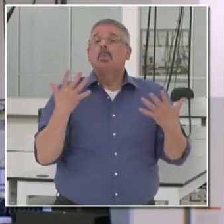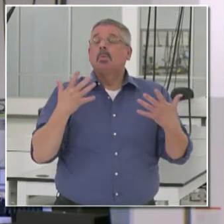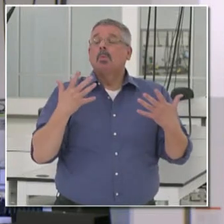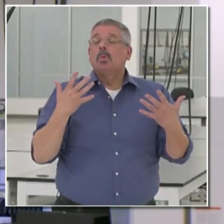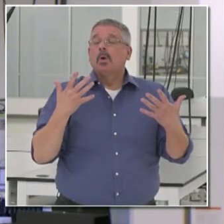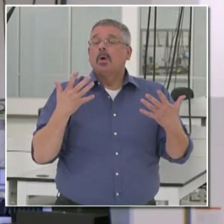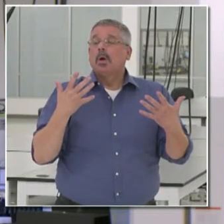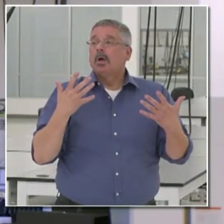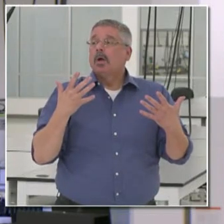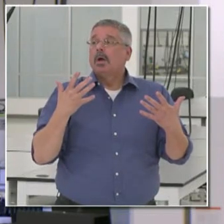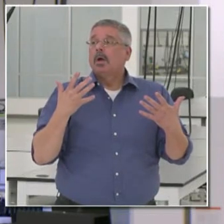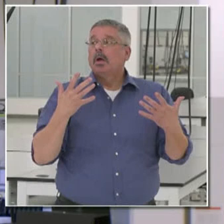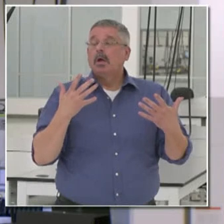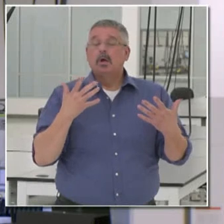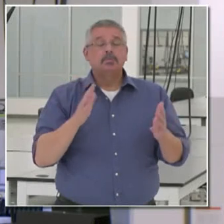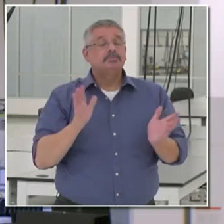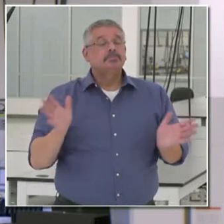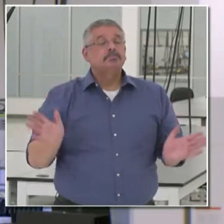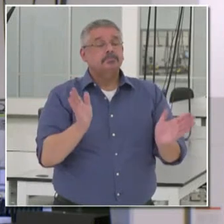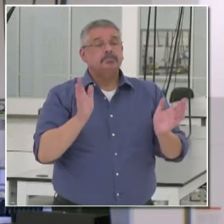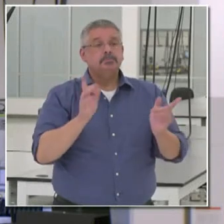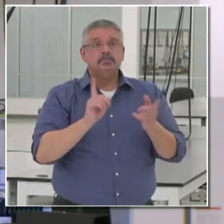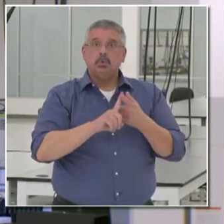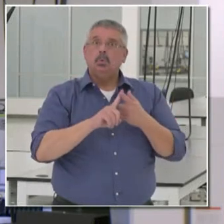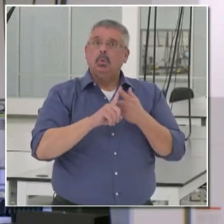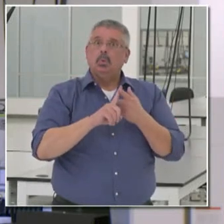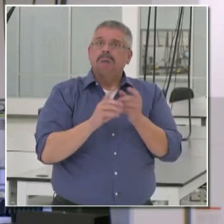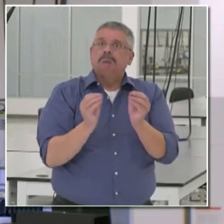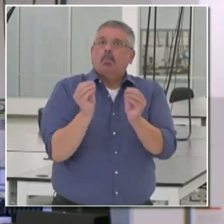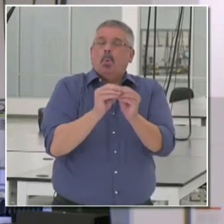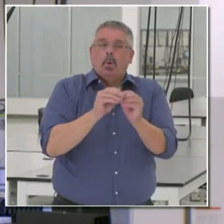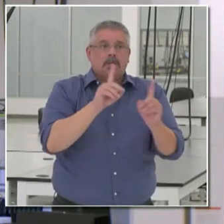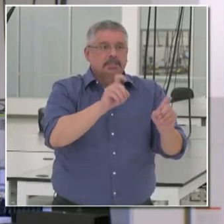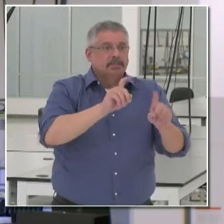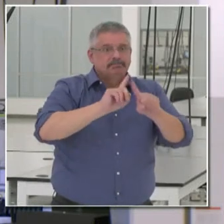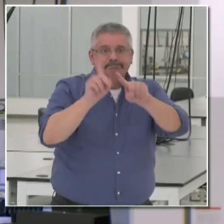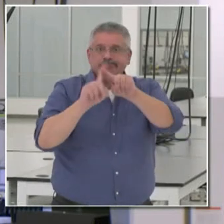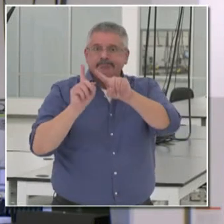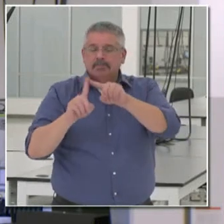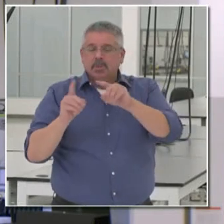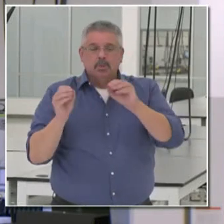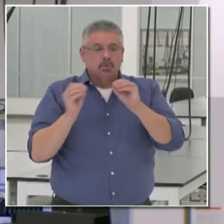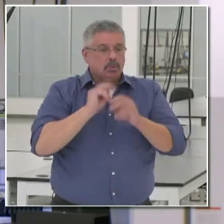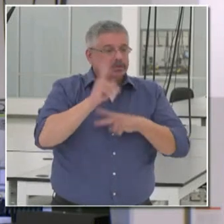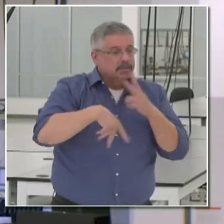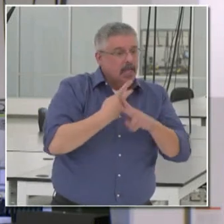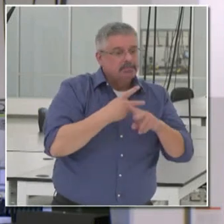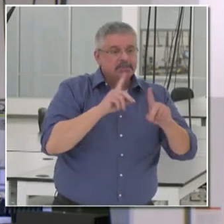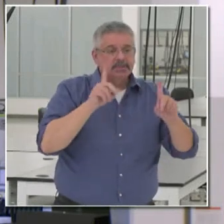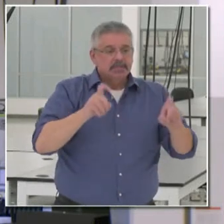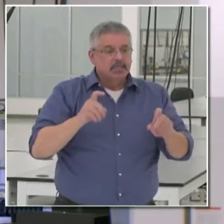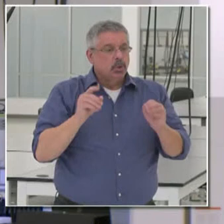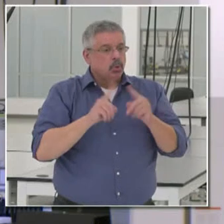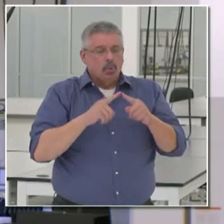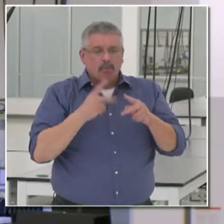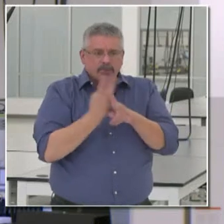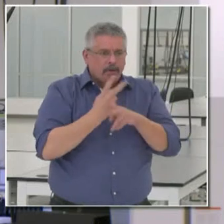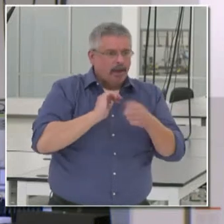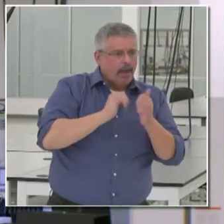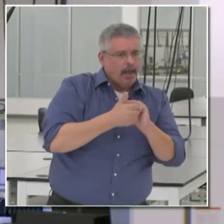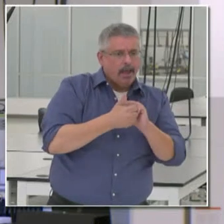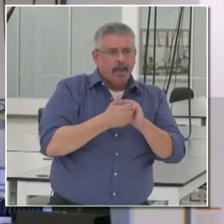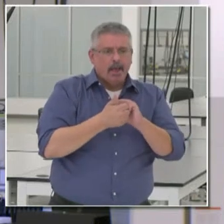del programa xx price de tener más modalidades de tener más